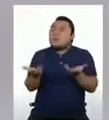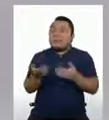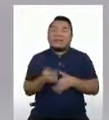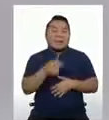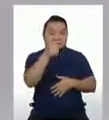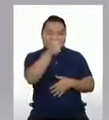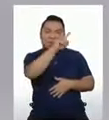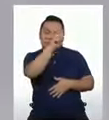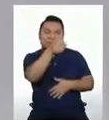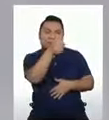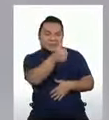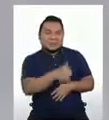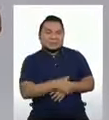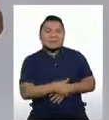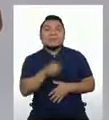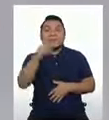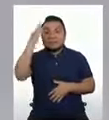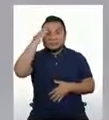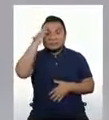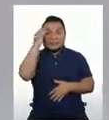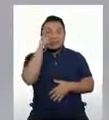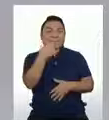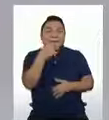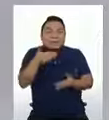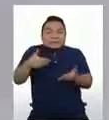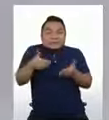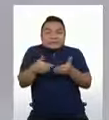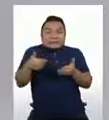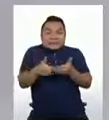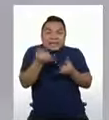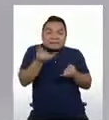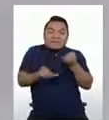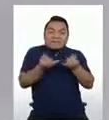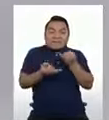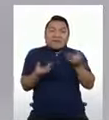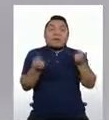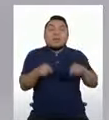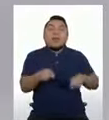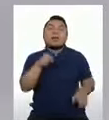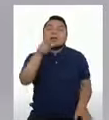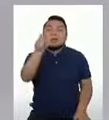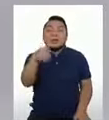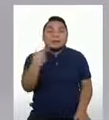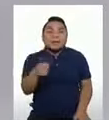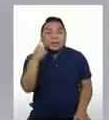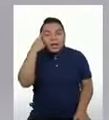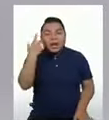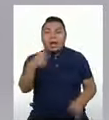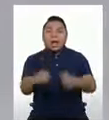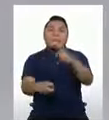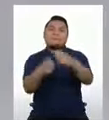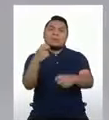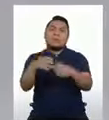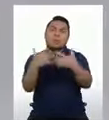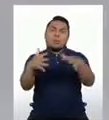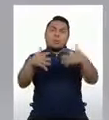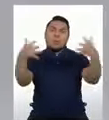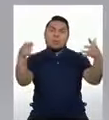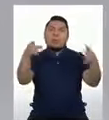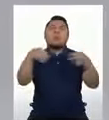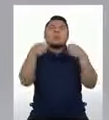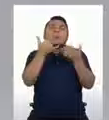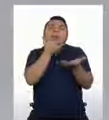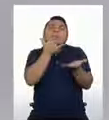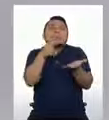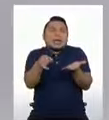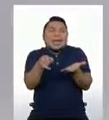buena pregunta, Patti. Sabemos que estamos cerca al final cuando una de las acciones pone en problemas al protagonista y no sabemos